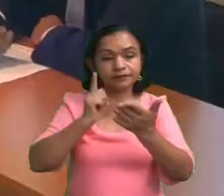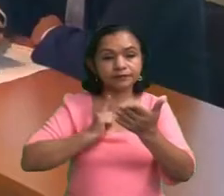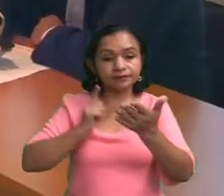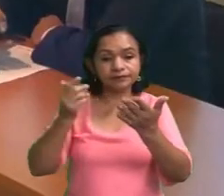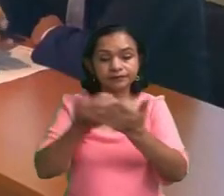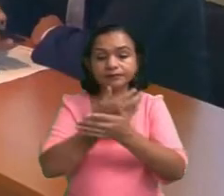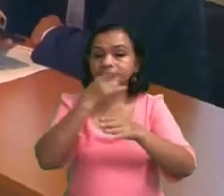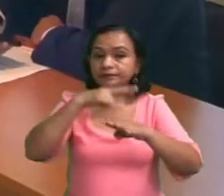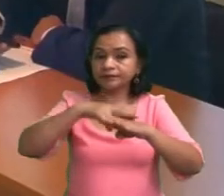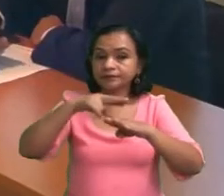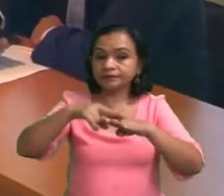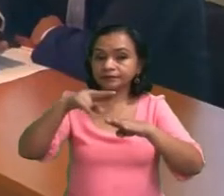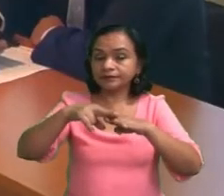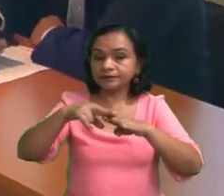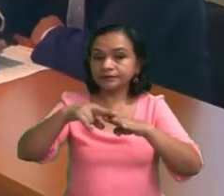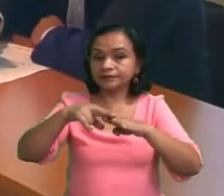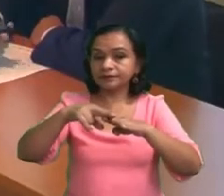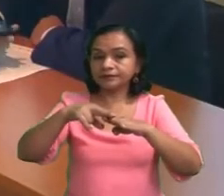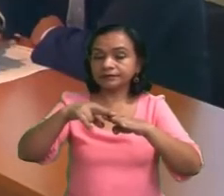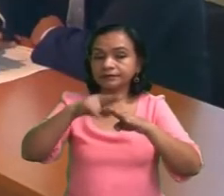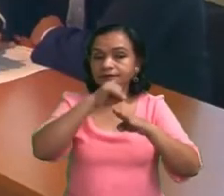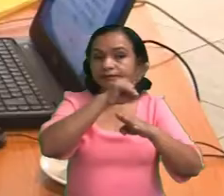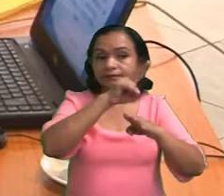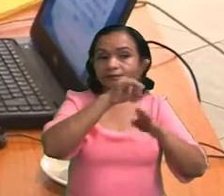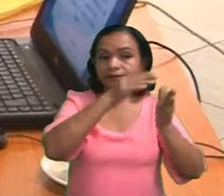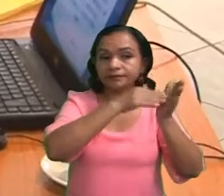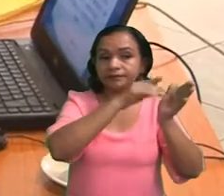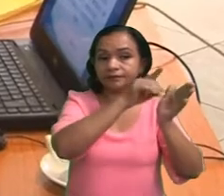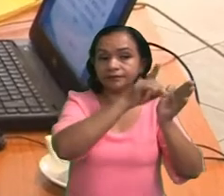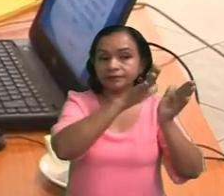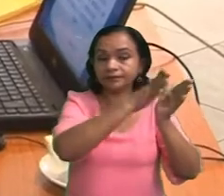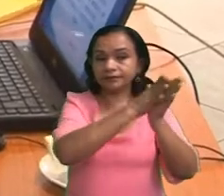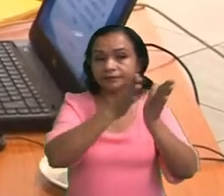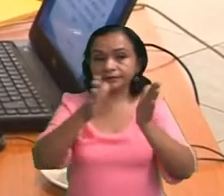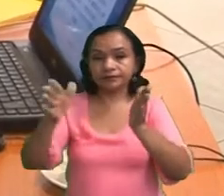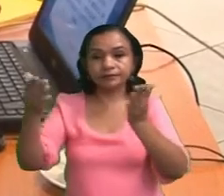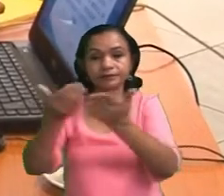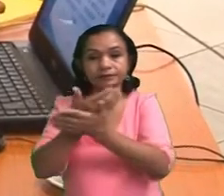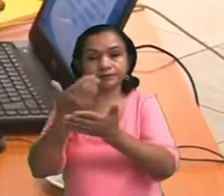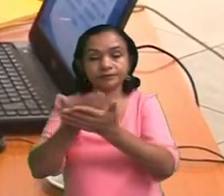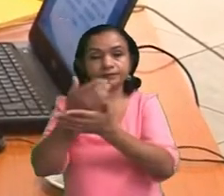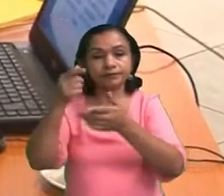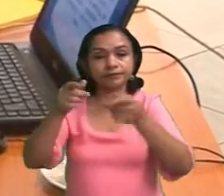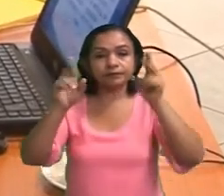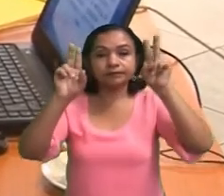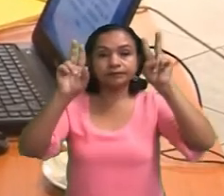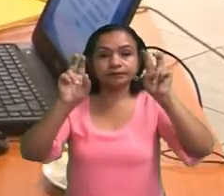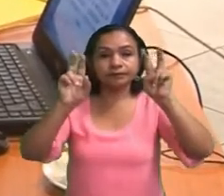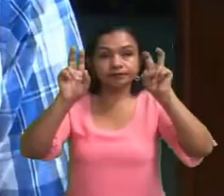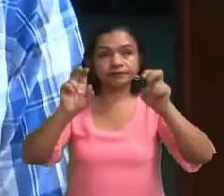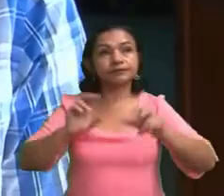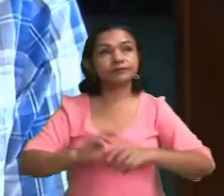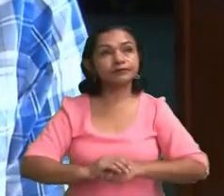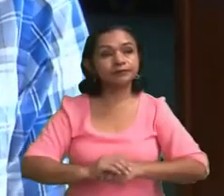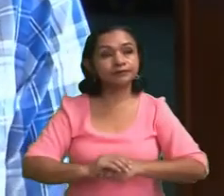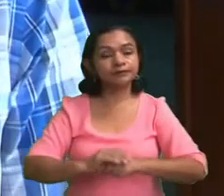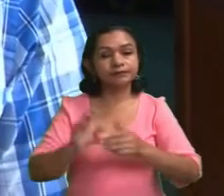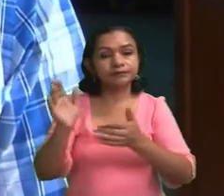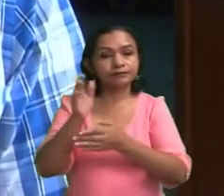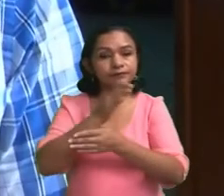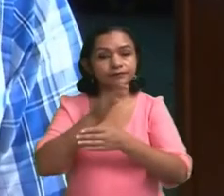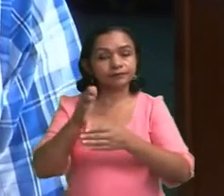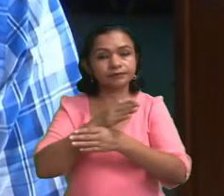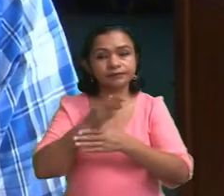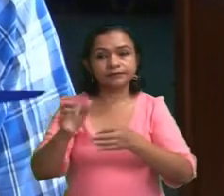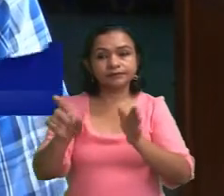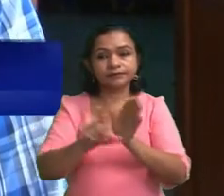nuevas normas aprobadas desde el 2015 hasta la actualidad sobre estas temáticas. Hay varias leyes,